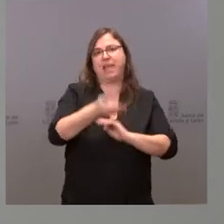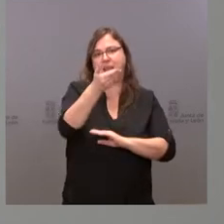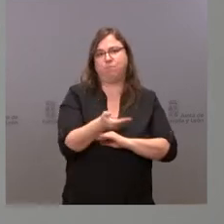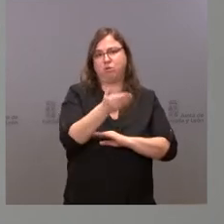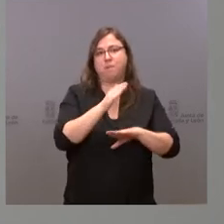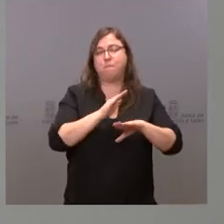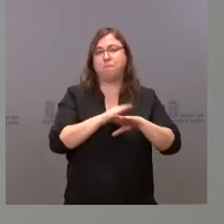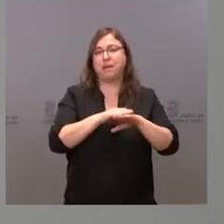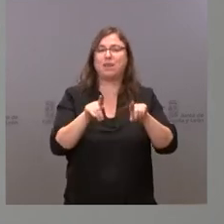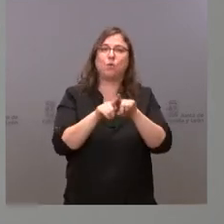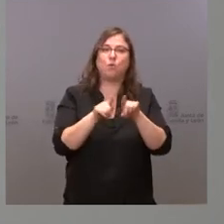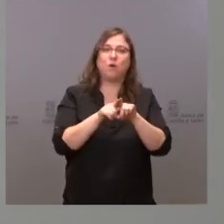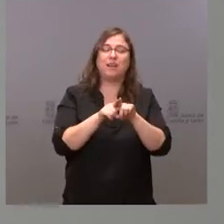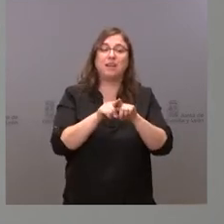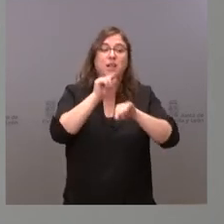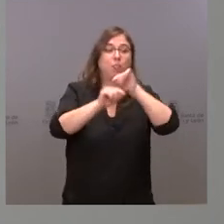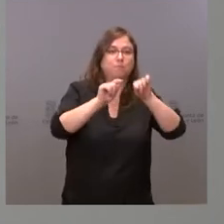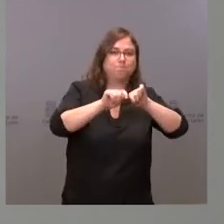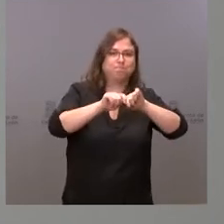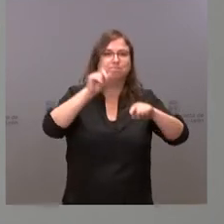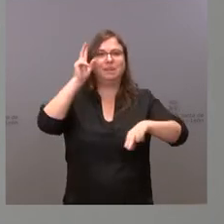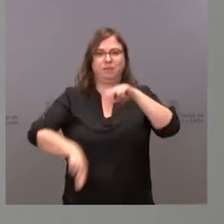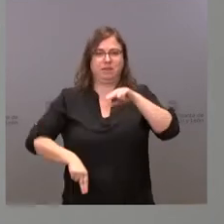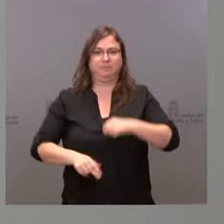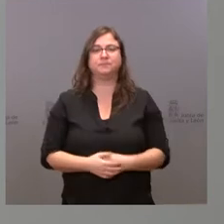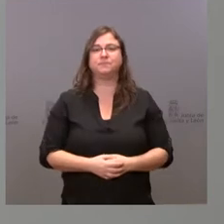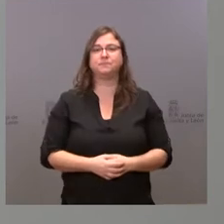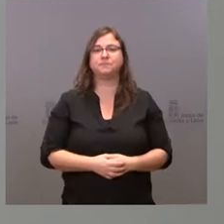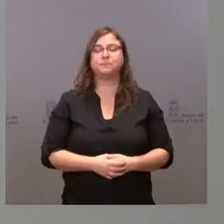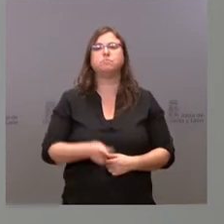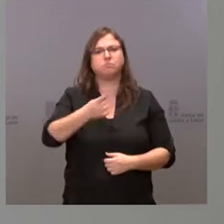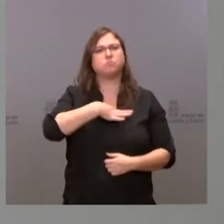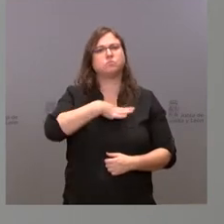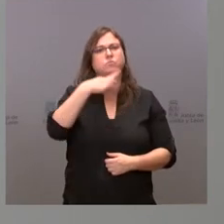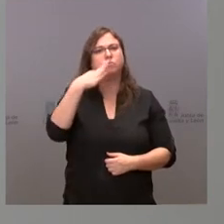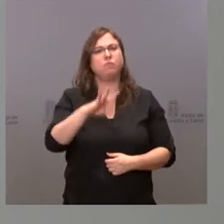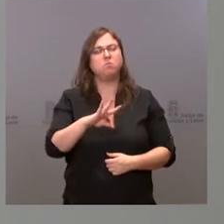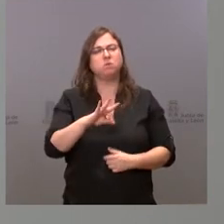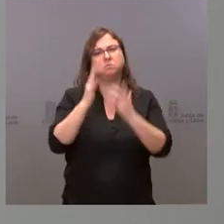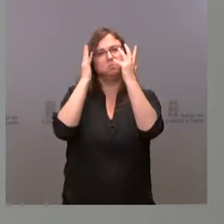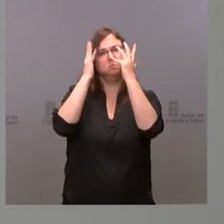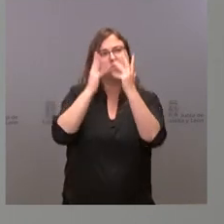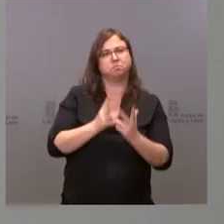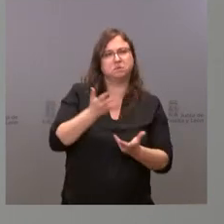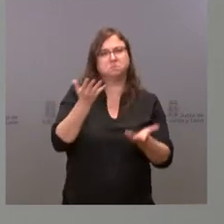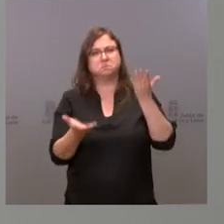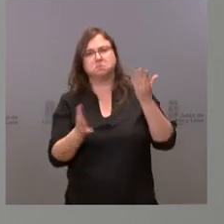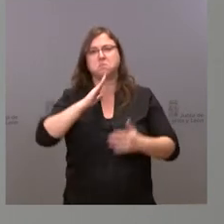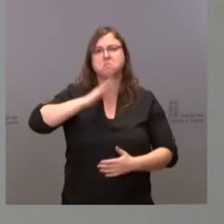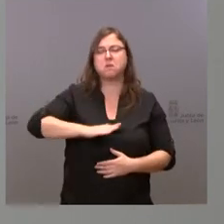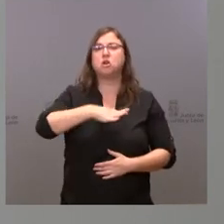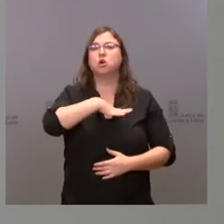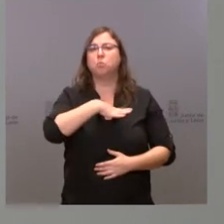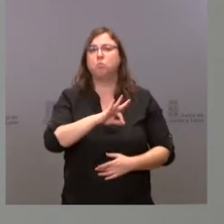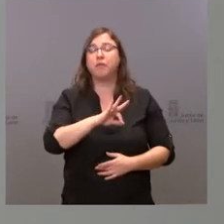hora de romper cadenas de contacto tenemos capacidad calculamos la capacidad aproximadamente estas